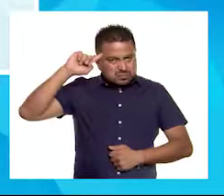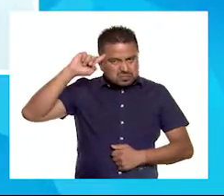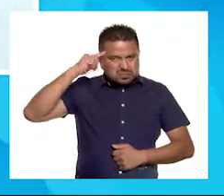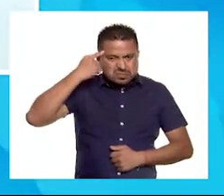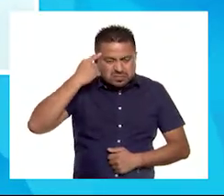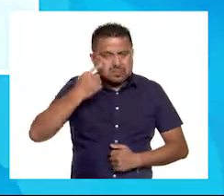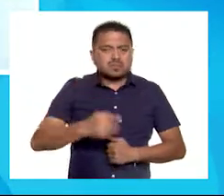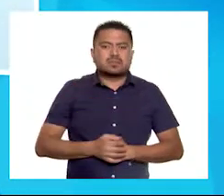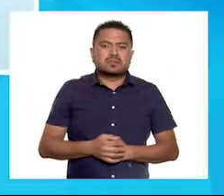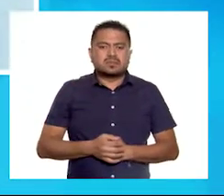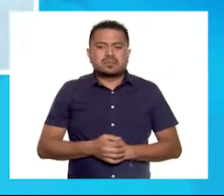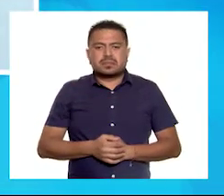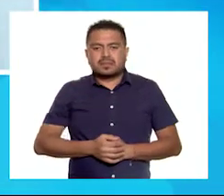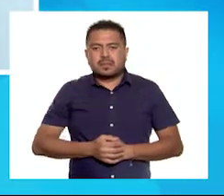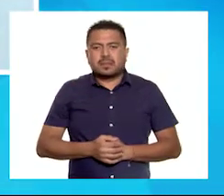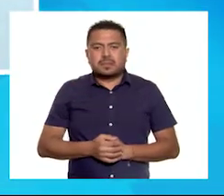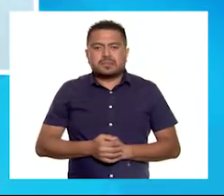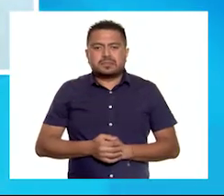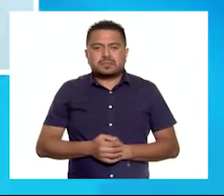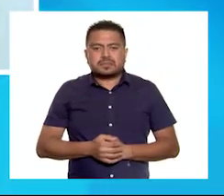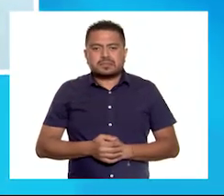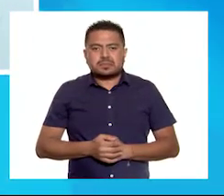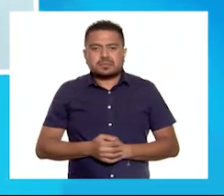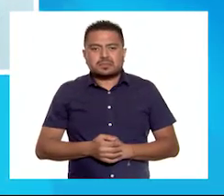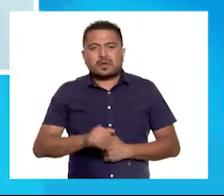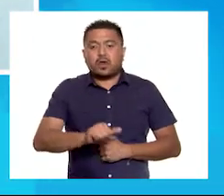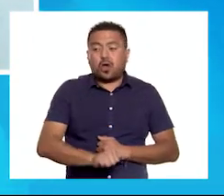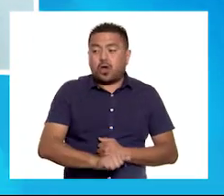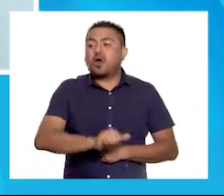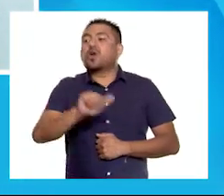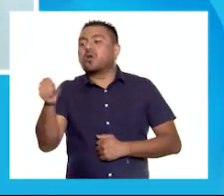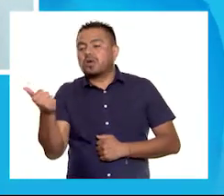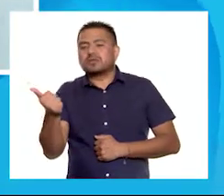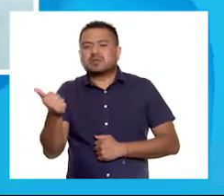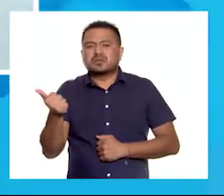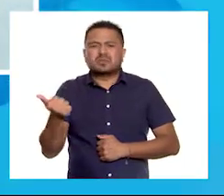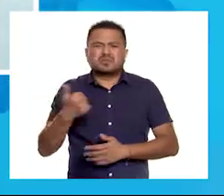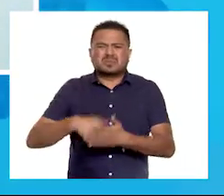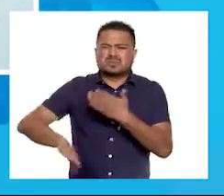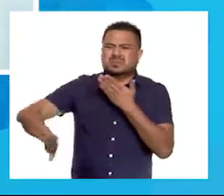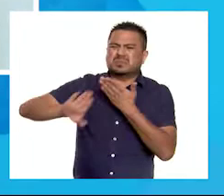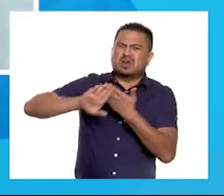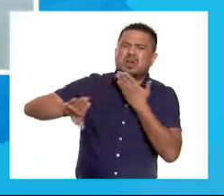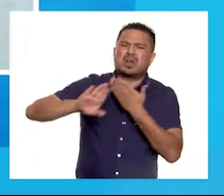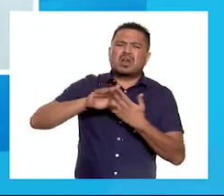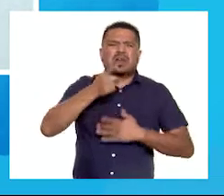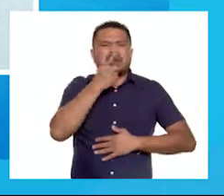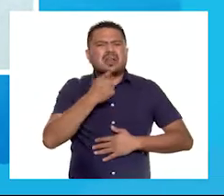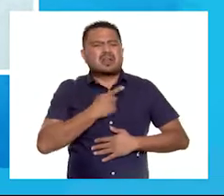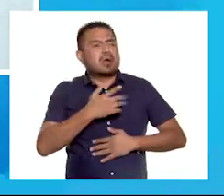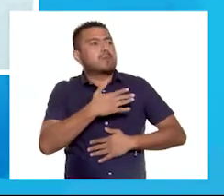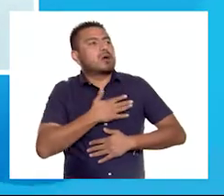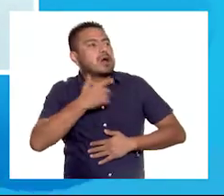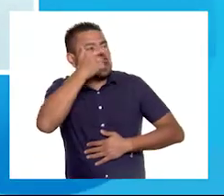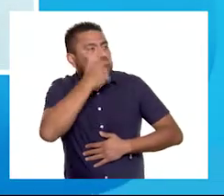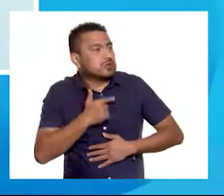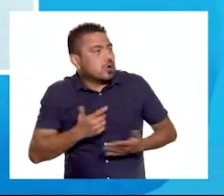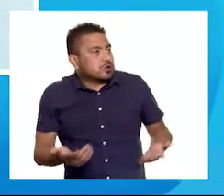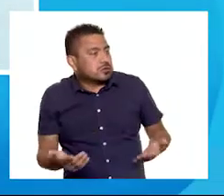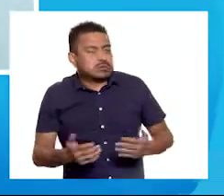enojaron. Y otros me molestaban diciéndome buenas